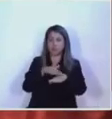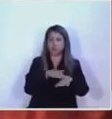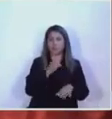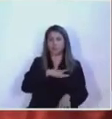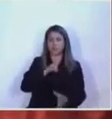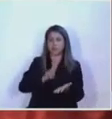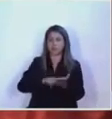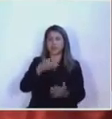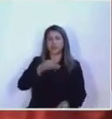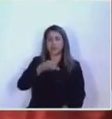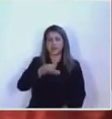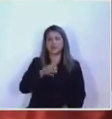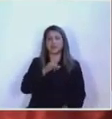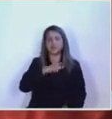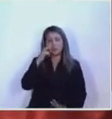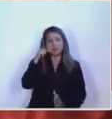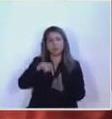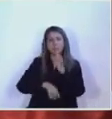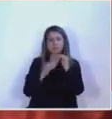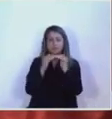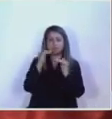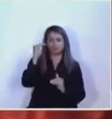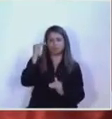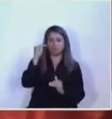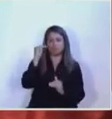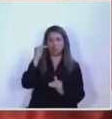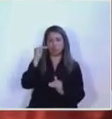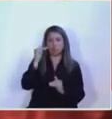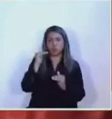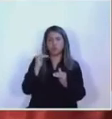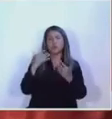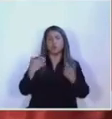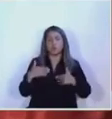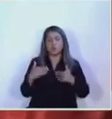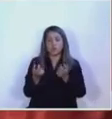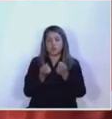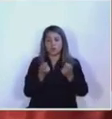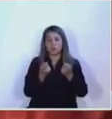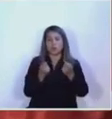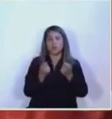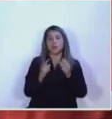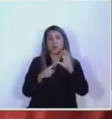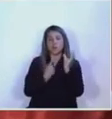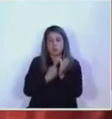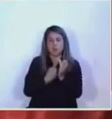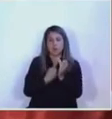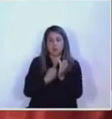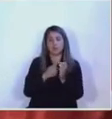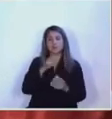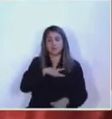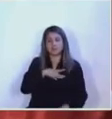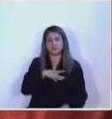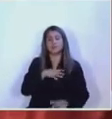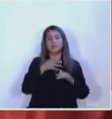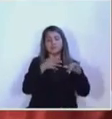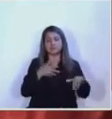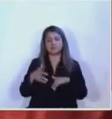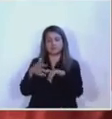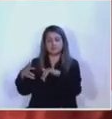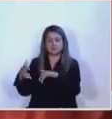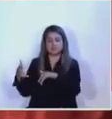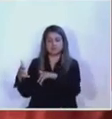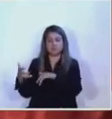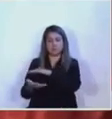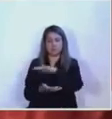real, el Chile de profundas desigualdades, tanto territoriales, económicas y culturales, el Chile del estallido social.